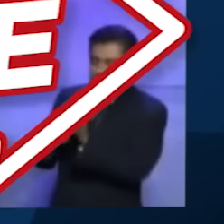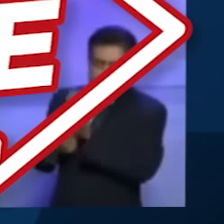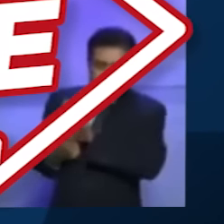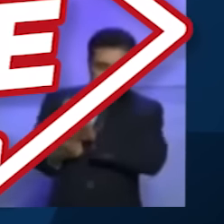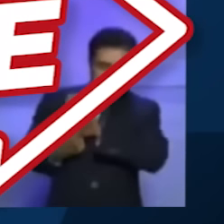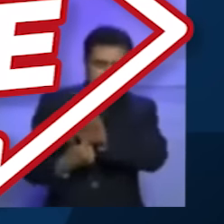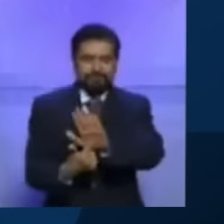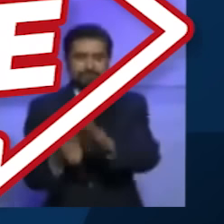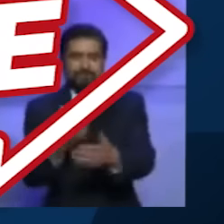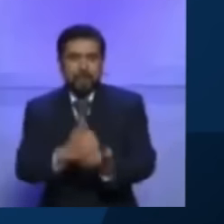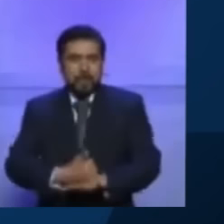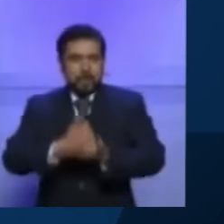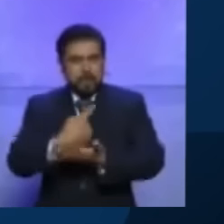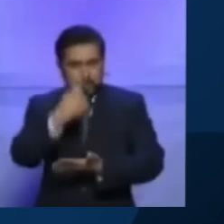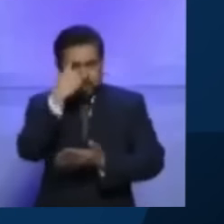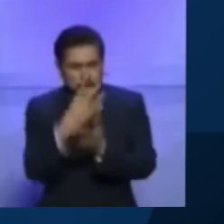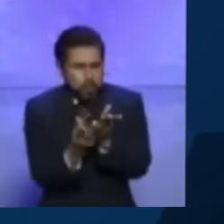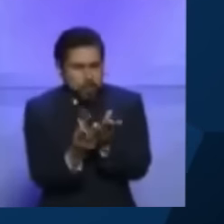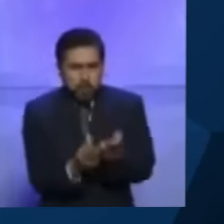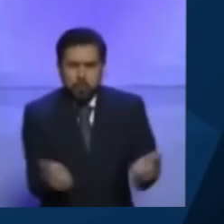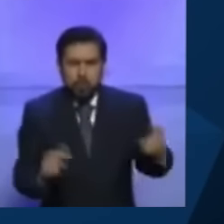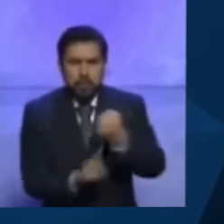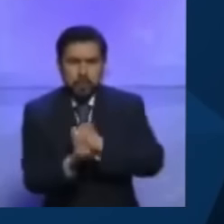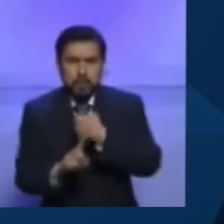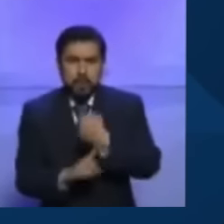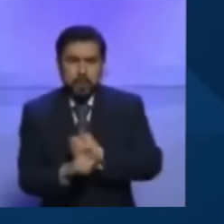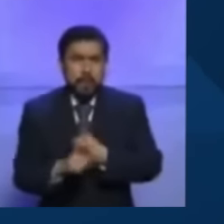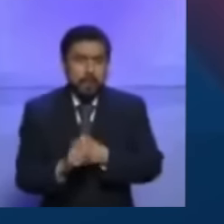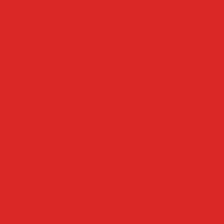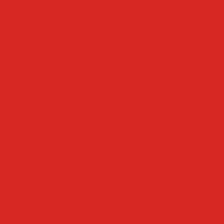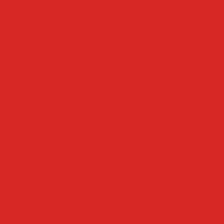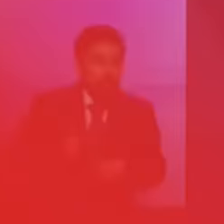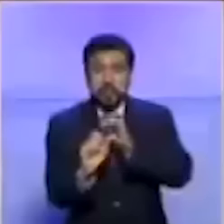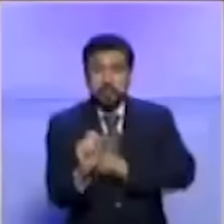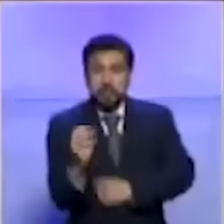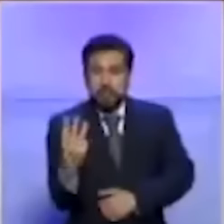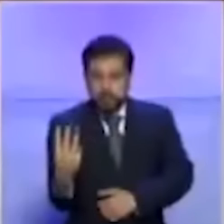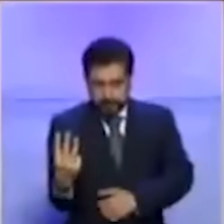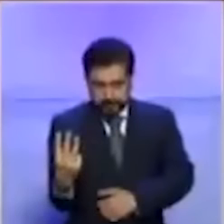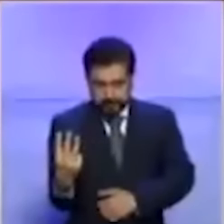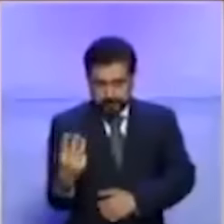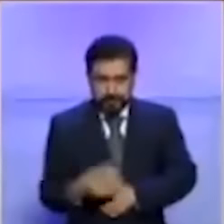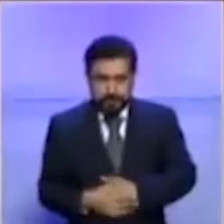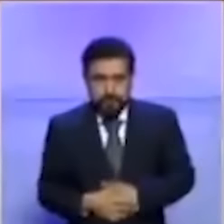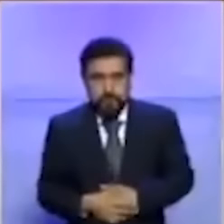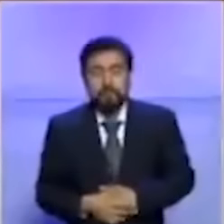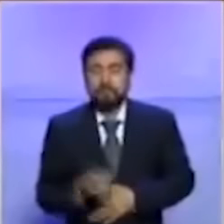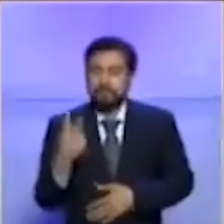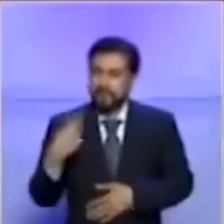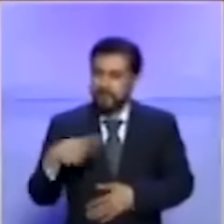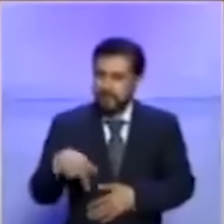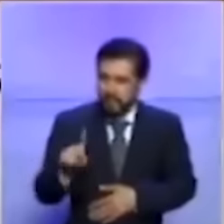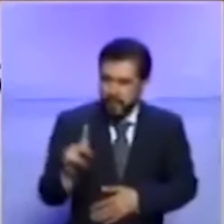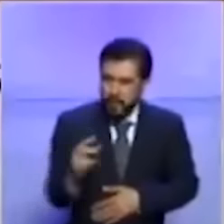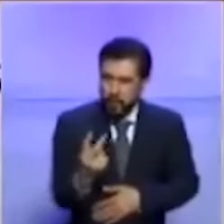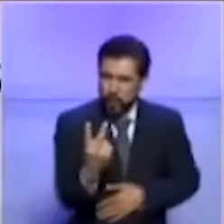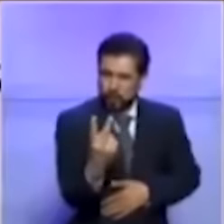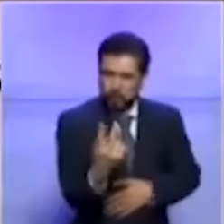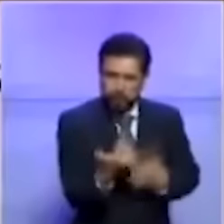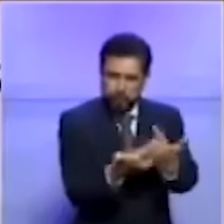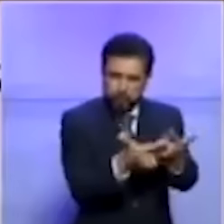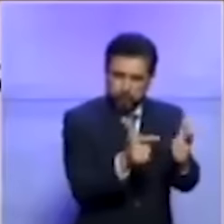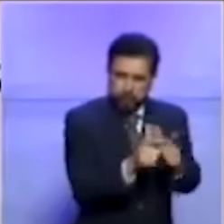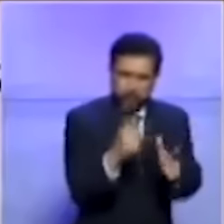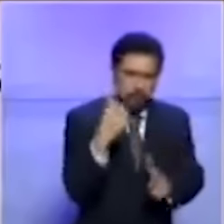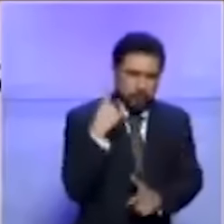permanezca y que los los abusos puedan ser prevenidos y sancionados sin embargo las dos coaliciones que obtuvieron